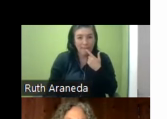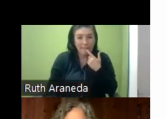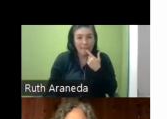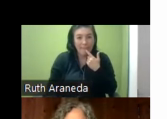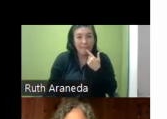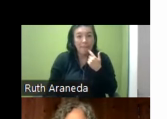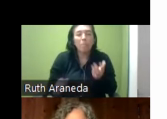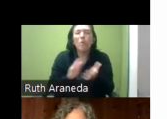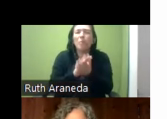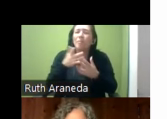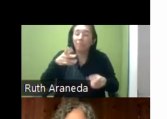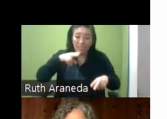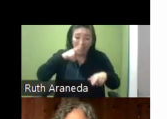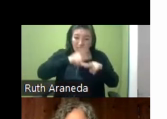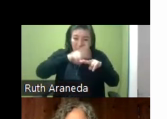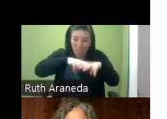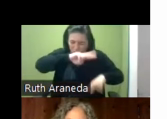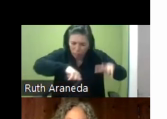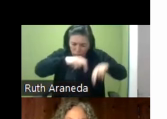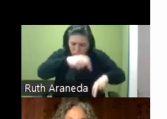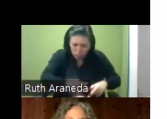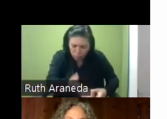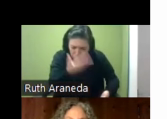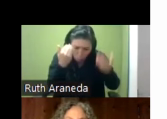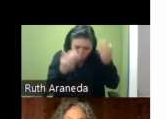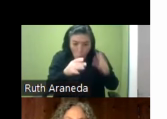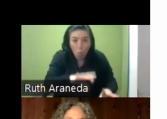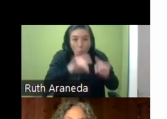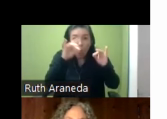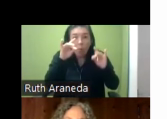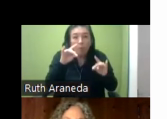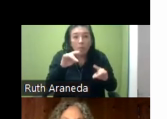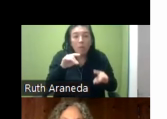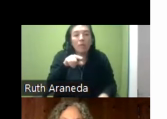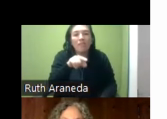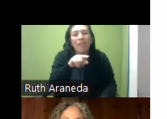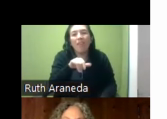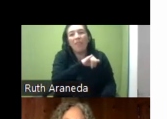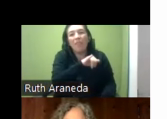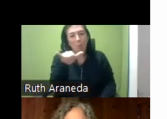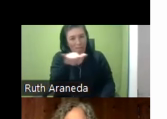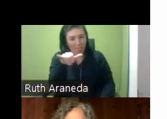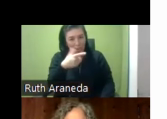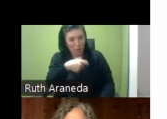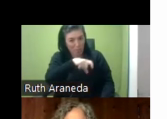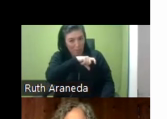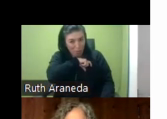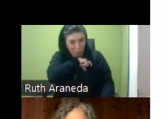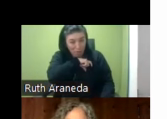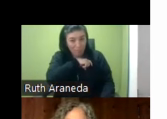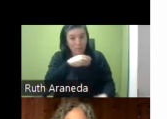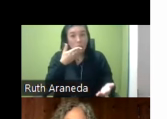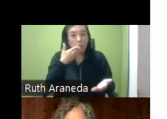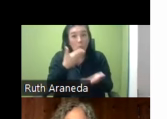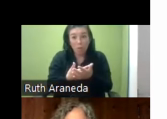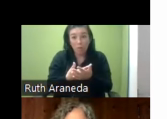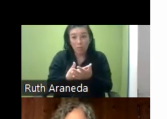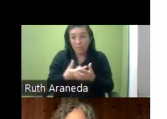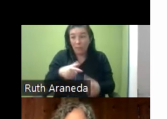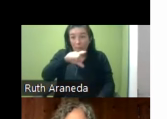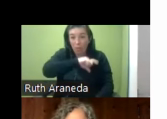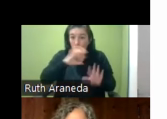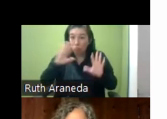Las excavaciones arqueológicas también pueden surgir materiales ya posthispánicos, es decir, con los españoles